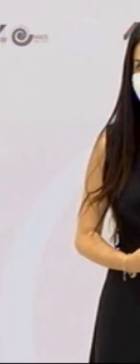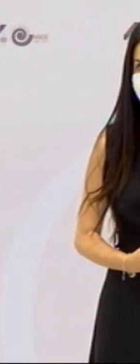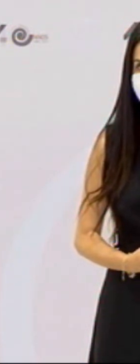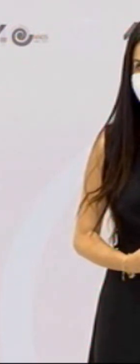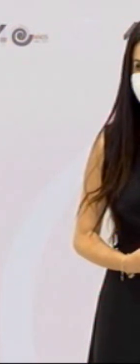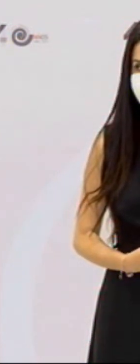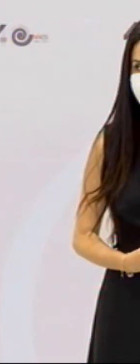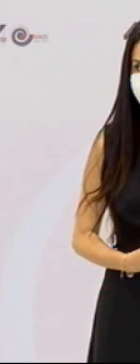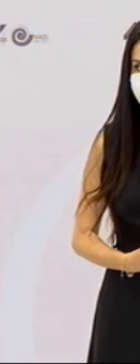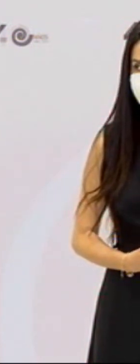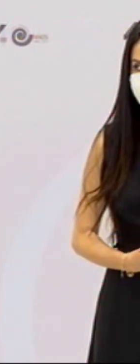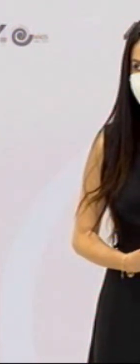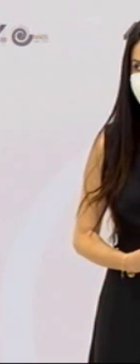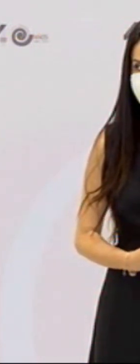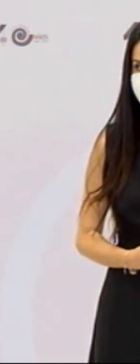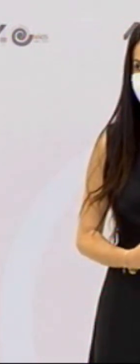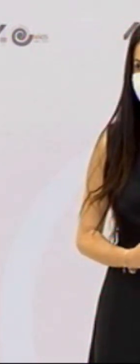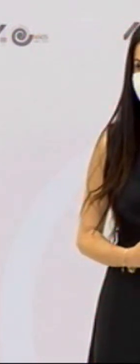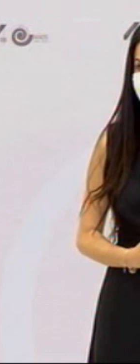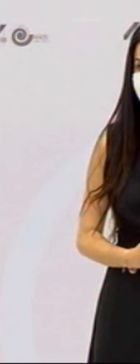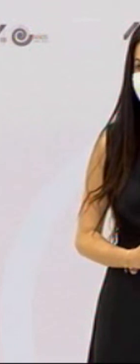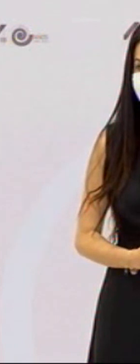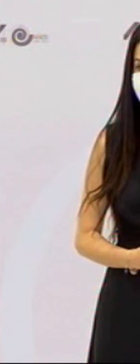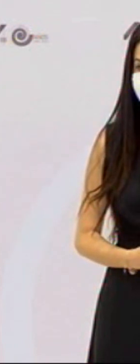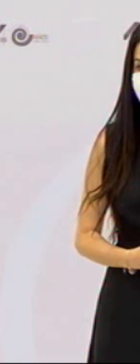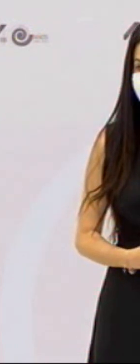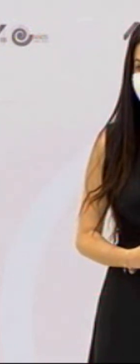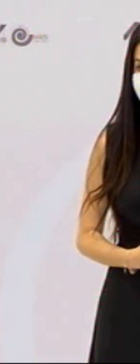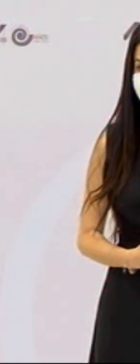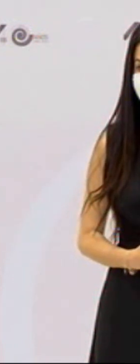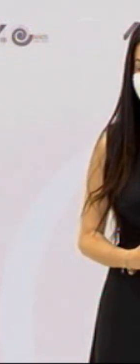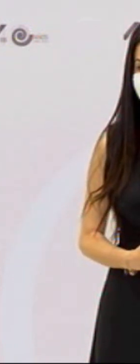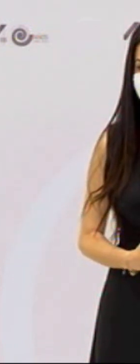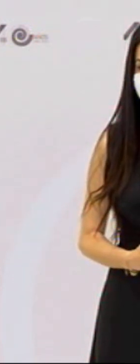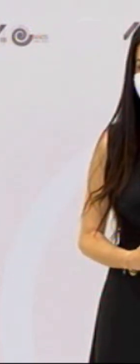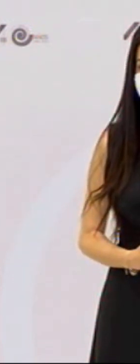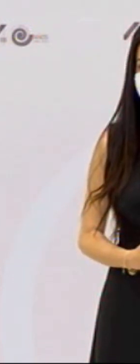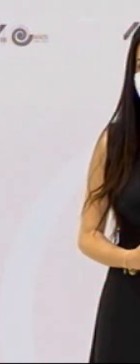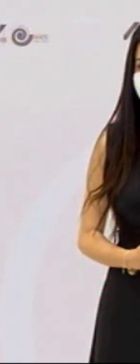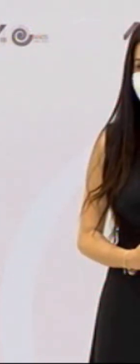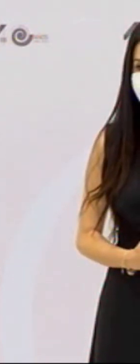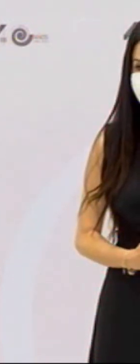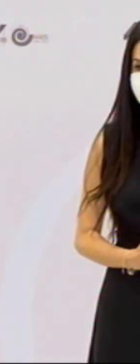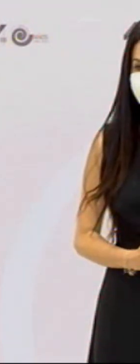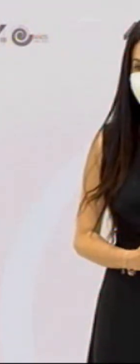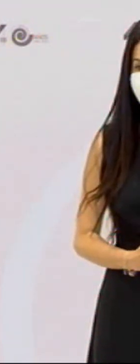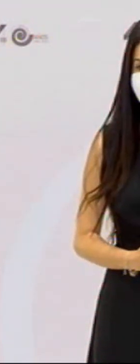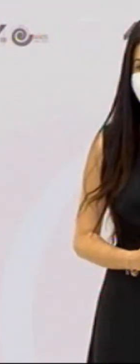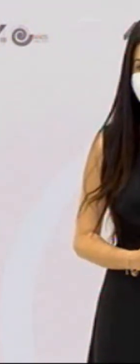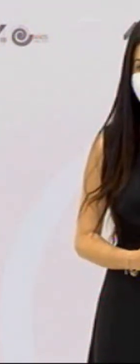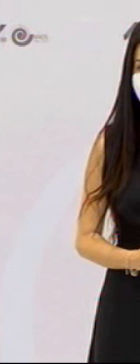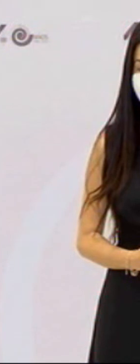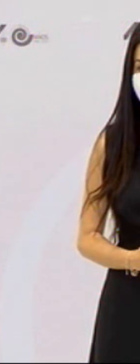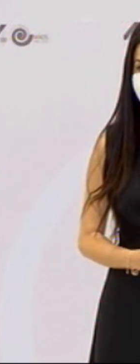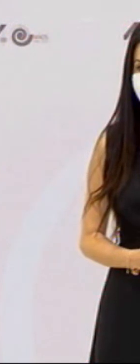educación y los servicios sociales. Yo creo que en esta dirección, con reconociendo el problema que tenemos en Canarias como